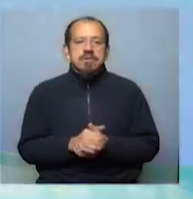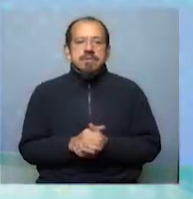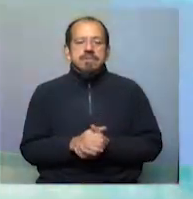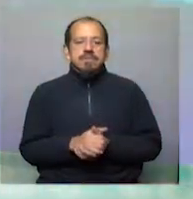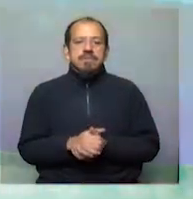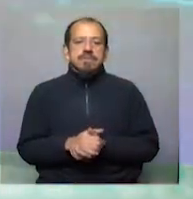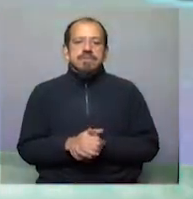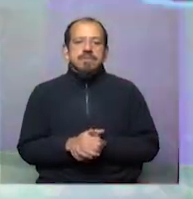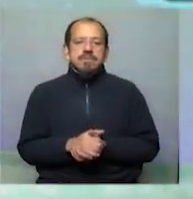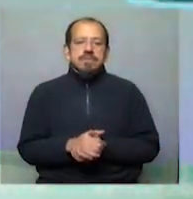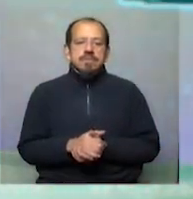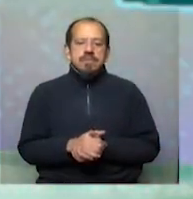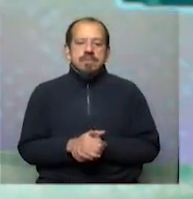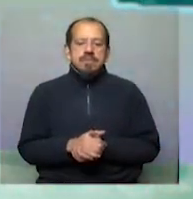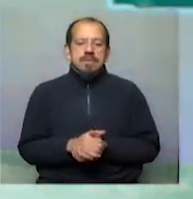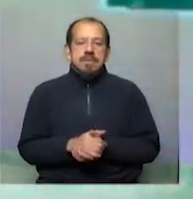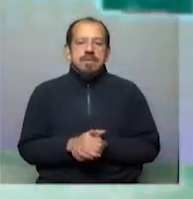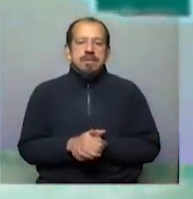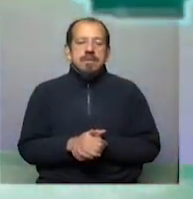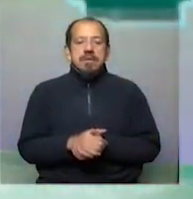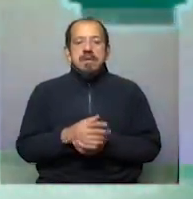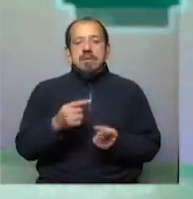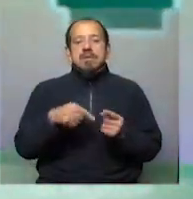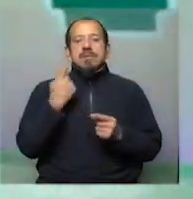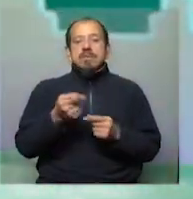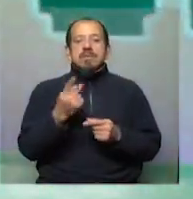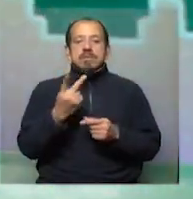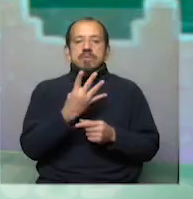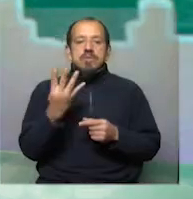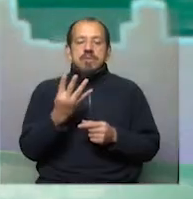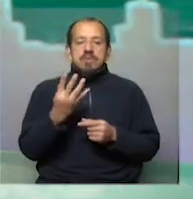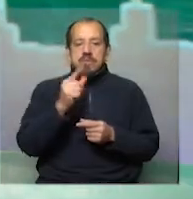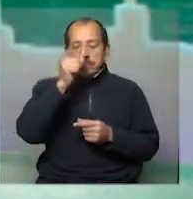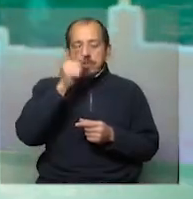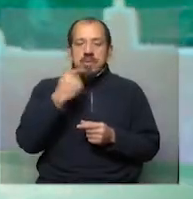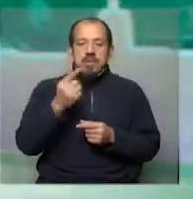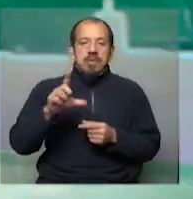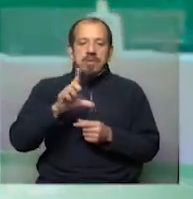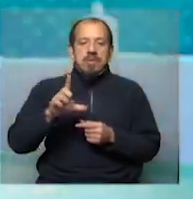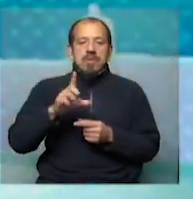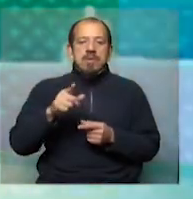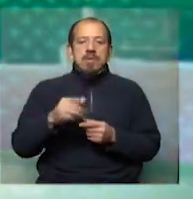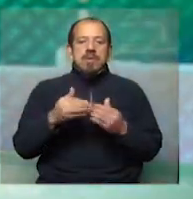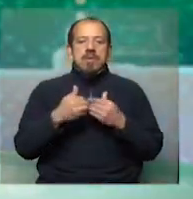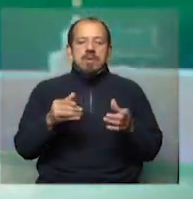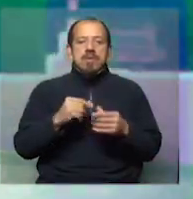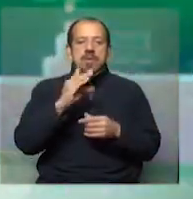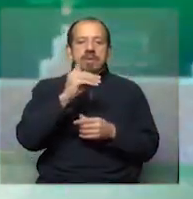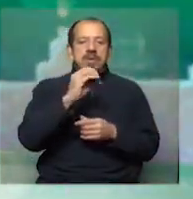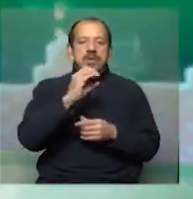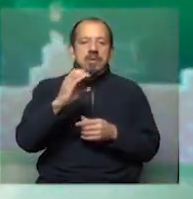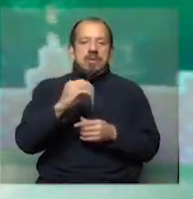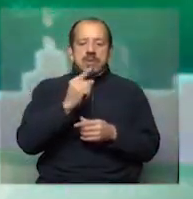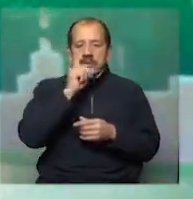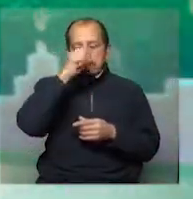Y bueno, como estábamos diciendo al principio del programa, el próximo 24 de julio, el próximo lunes, arranca Doc Montevideo